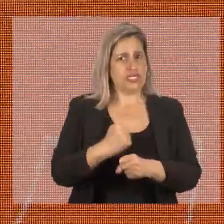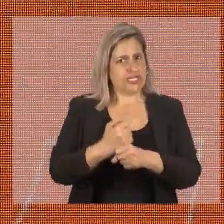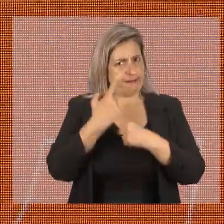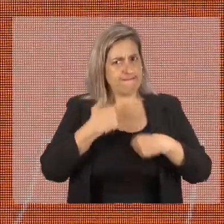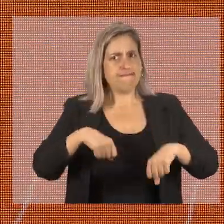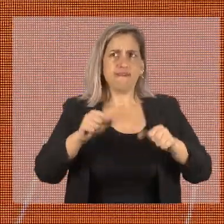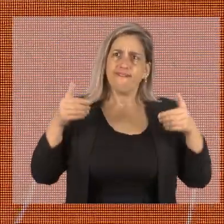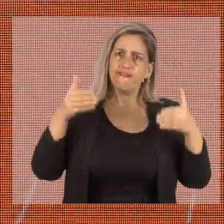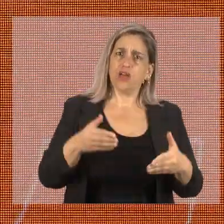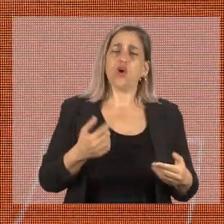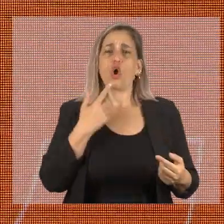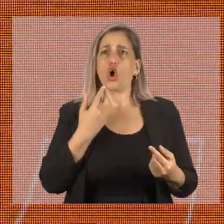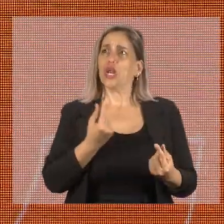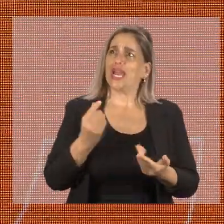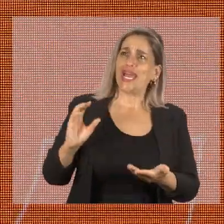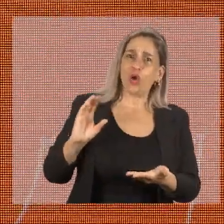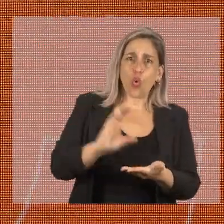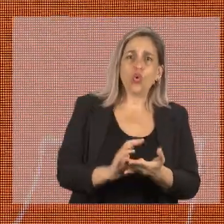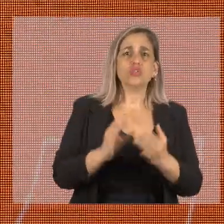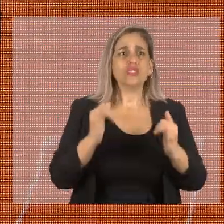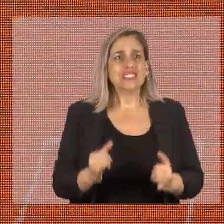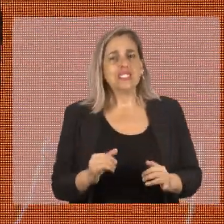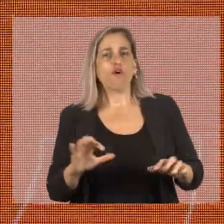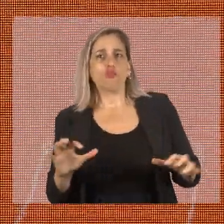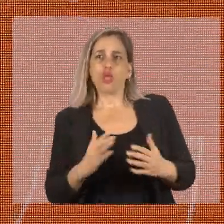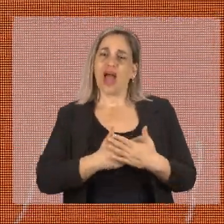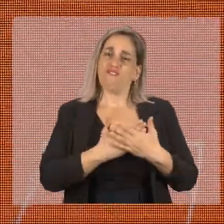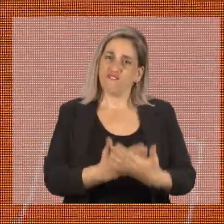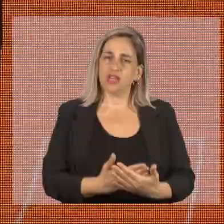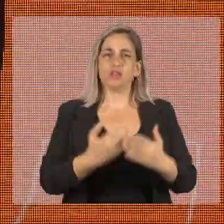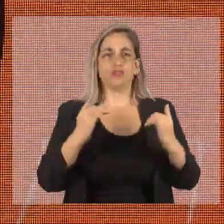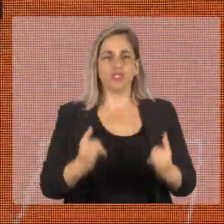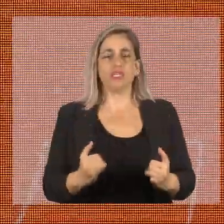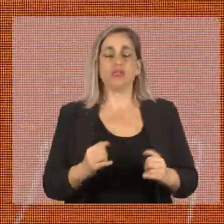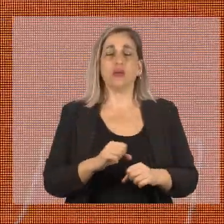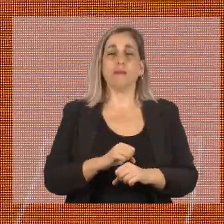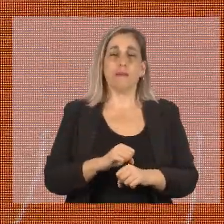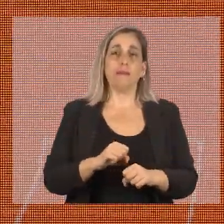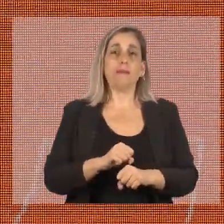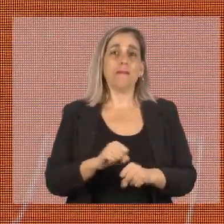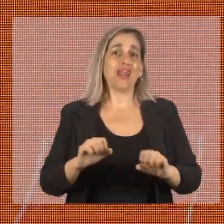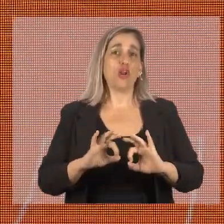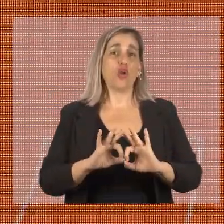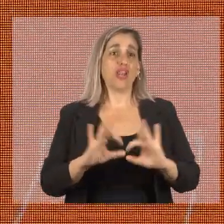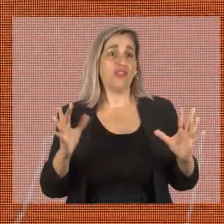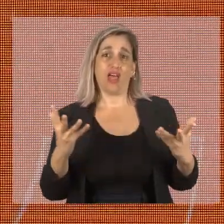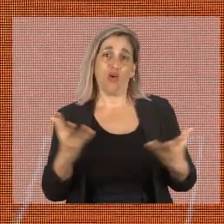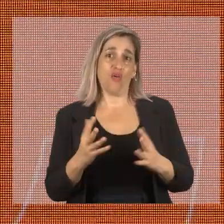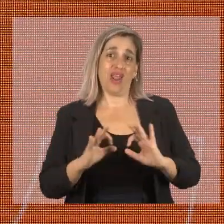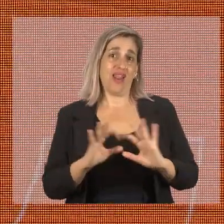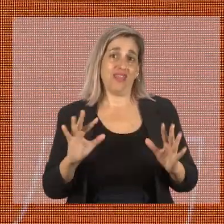trabajado fuertemente con recursos y con cariño, con afecto para los